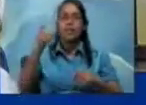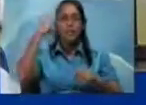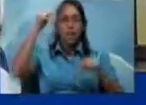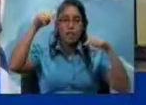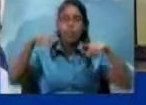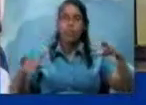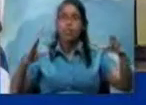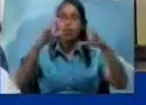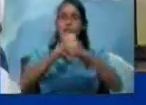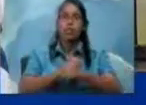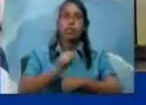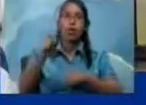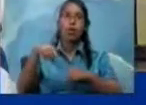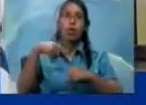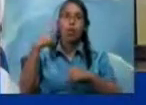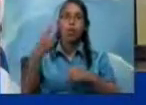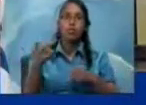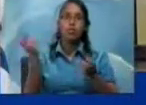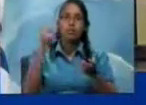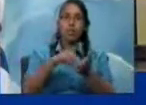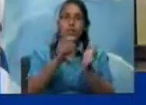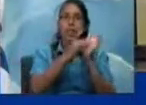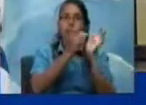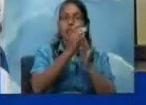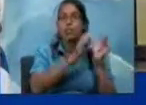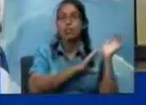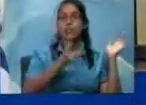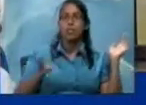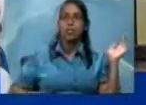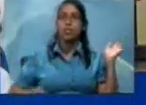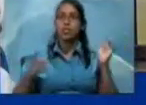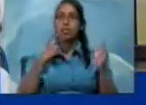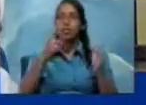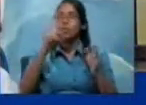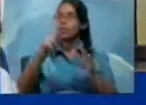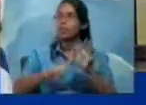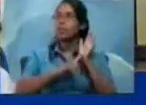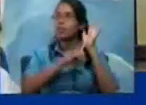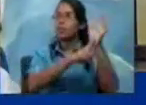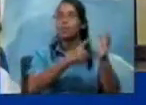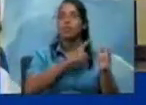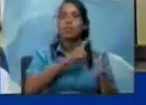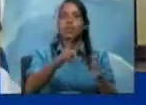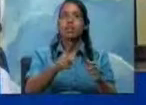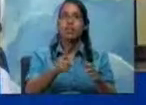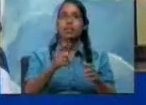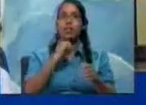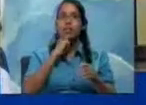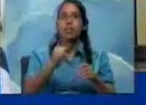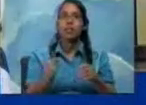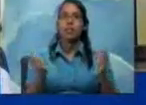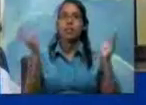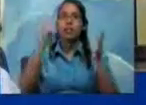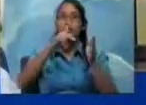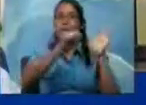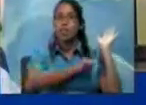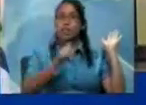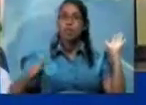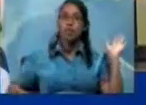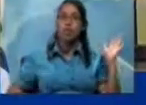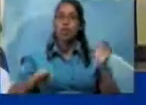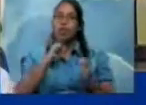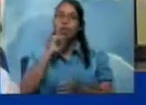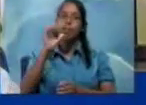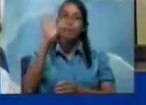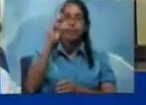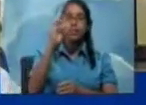esta noche para ver la manifestación la aparición del señor eran